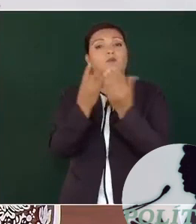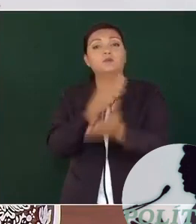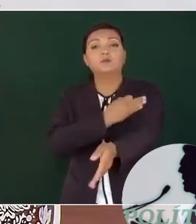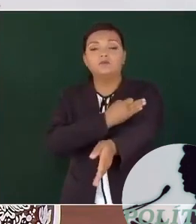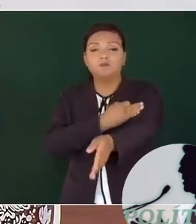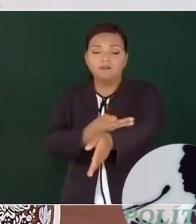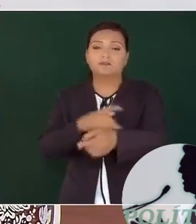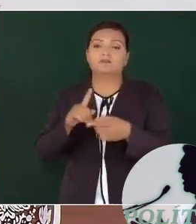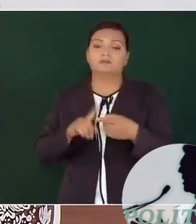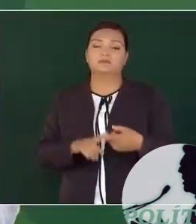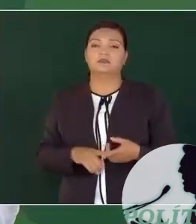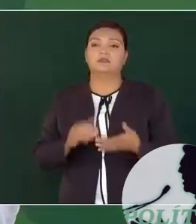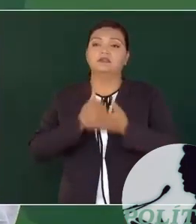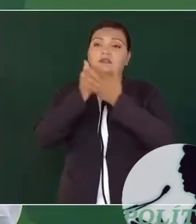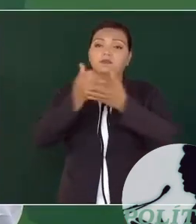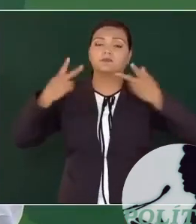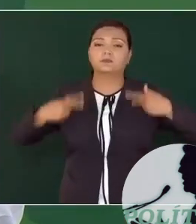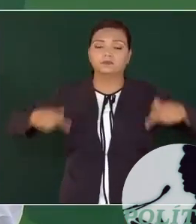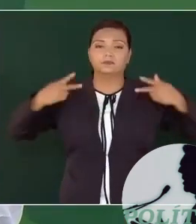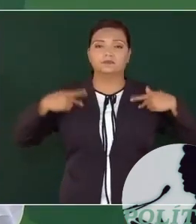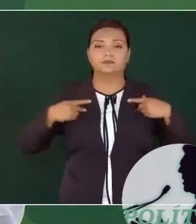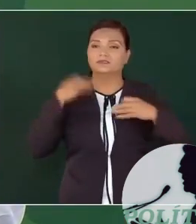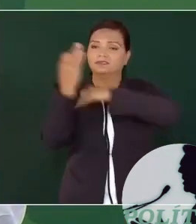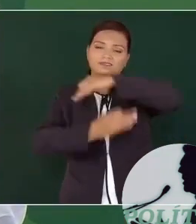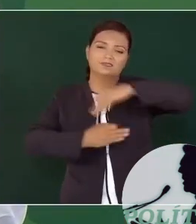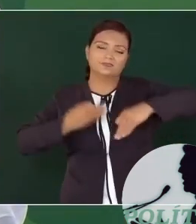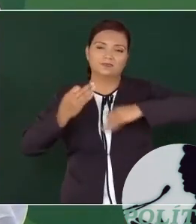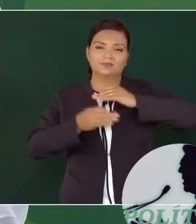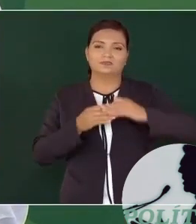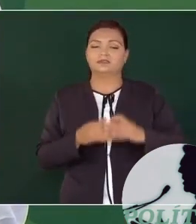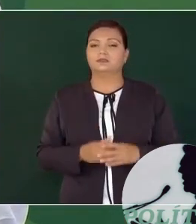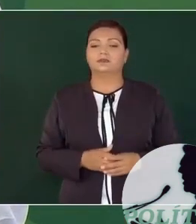familia, nos ayuda mucho la gente, todos.